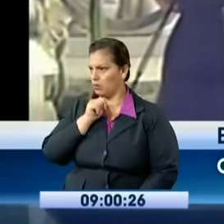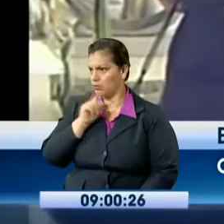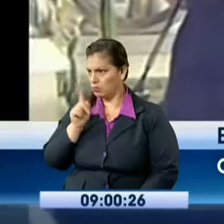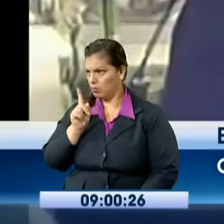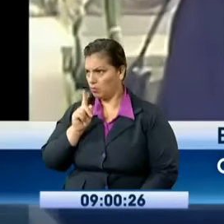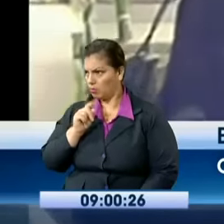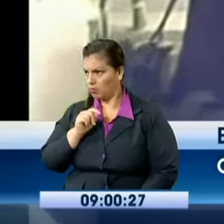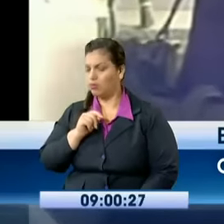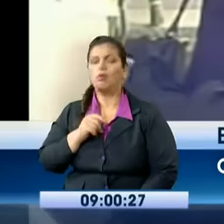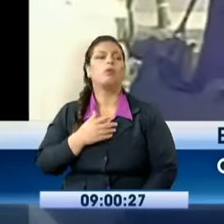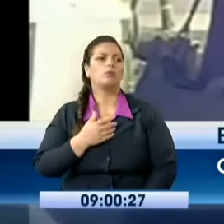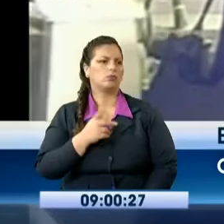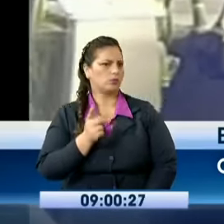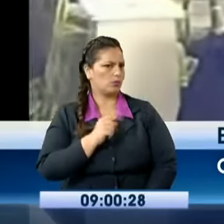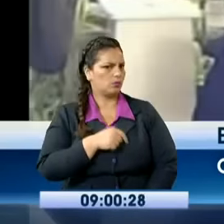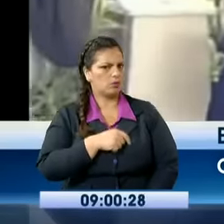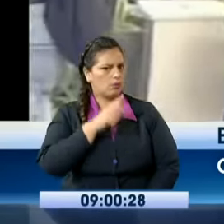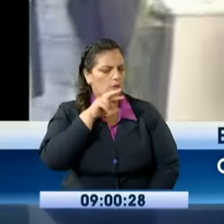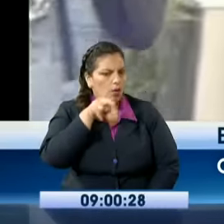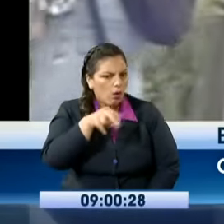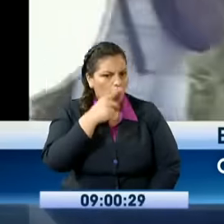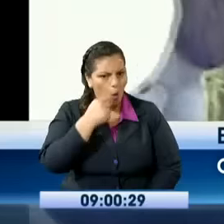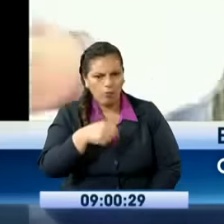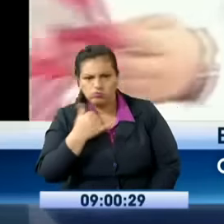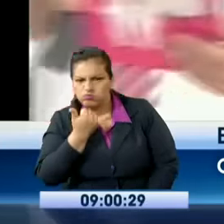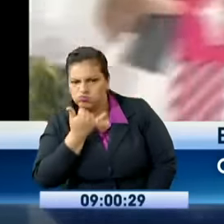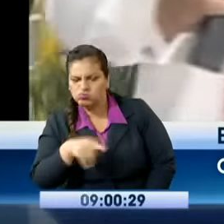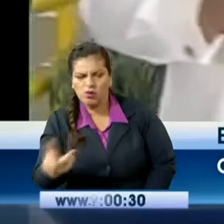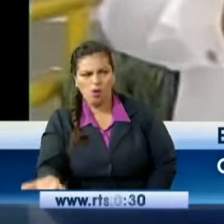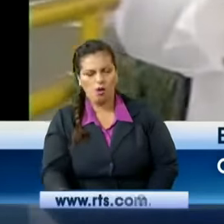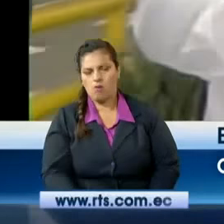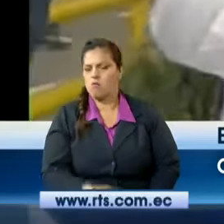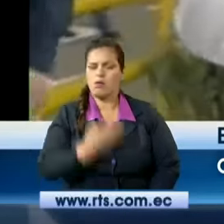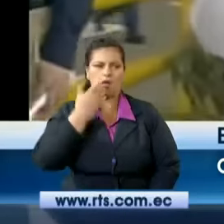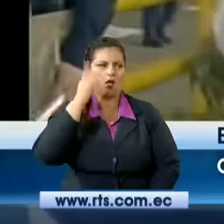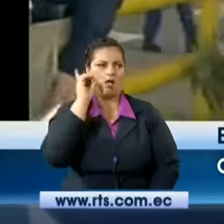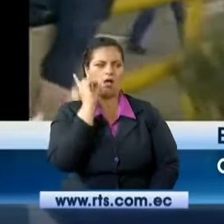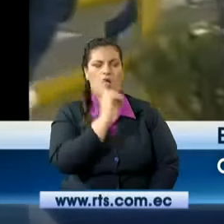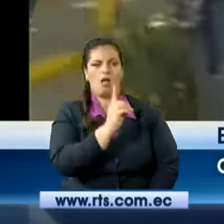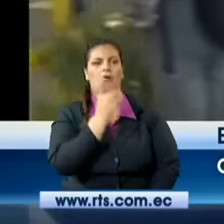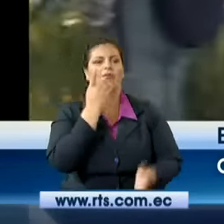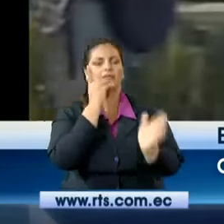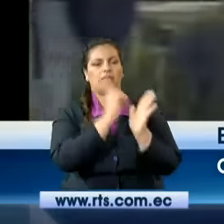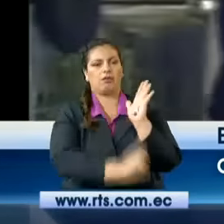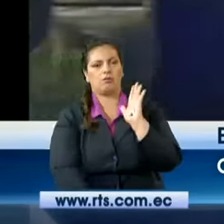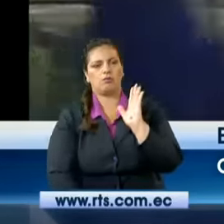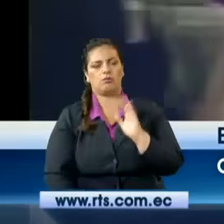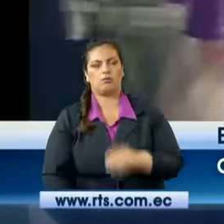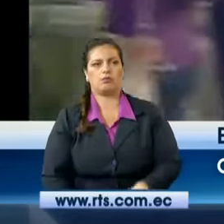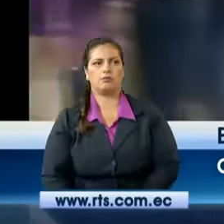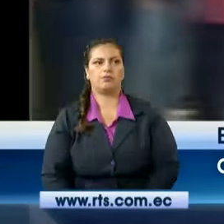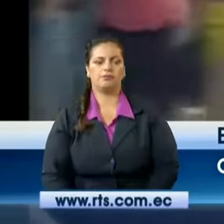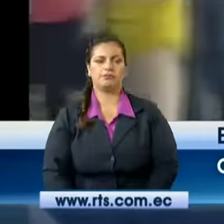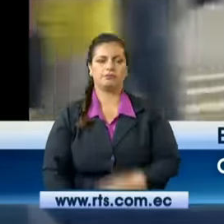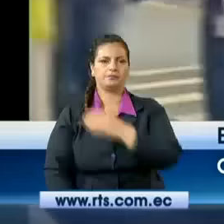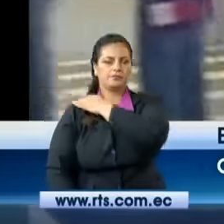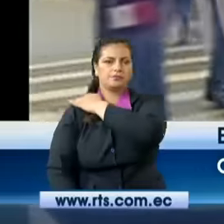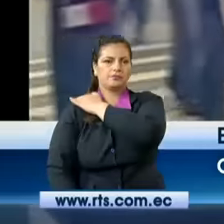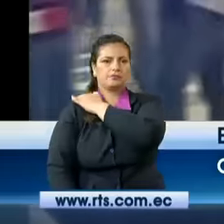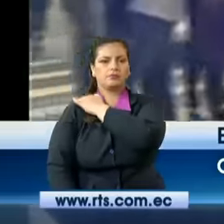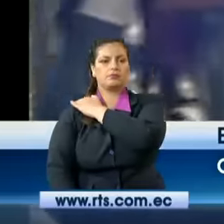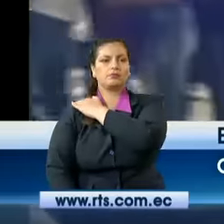damas, especialmente como el día de ayer. Claro que sí, porque algo que me gustaba mucho, muchas gracias, señor. En uno de los afiches hay una